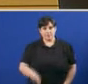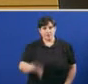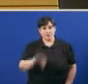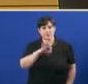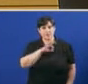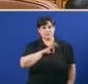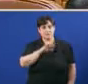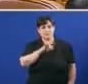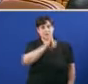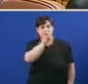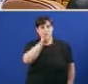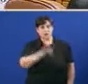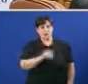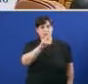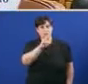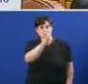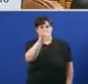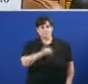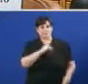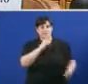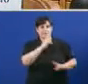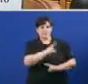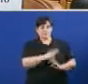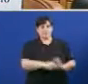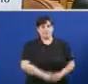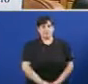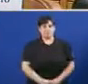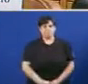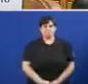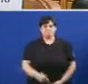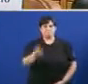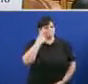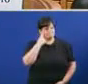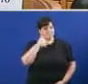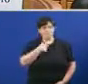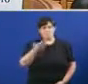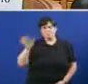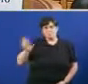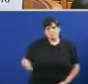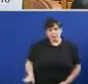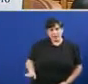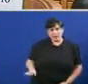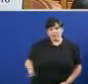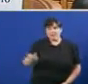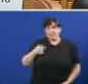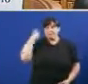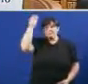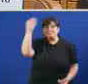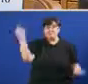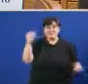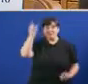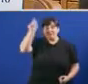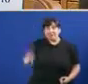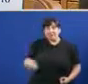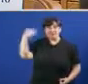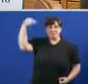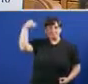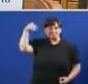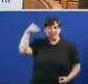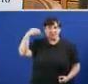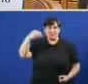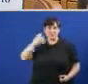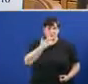Réplica. Señor Feijóo, eu pensaba dende pequeniña que os presidentes eran rigurosos cando falaban e cando manexaban os